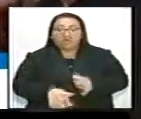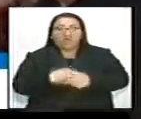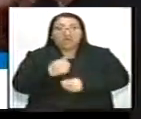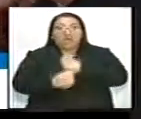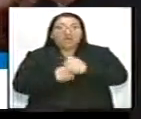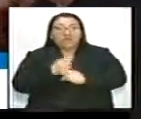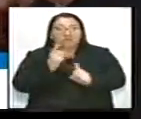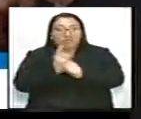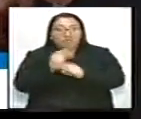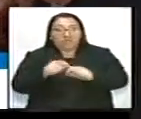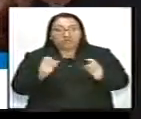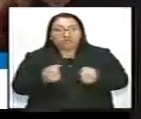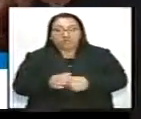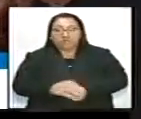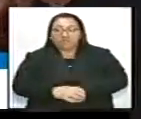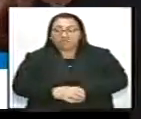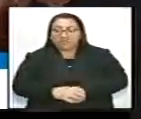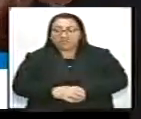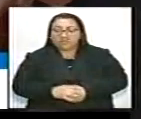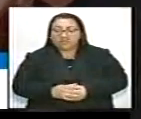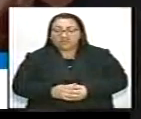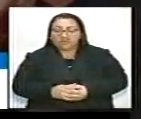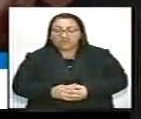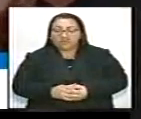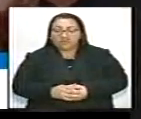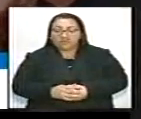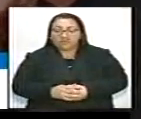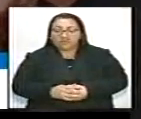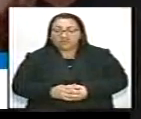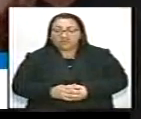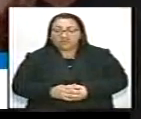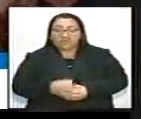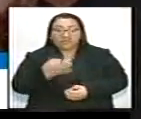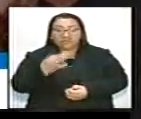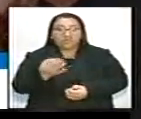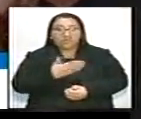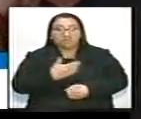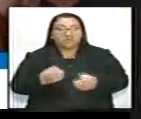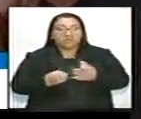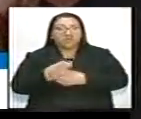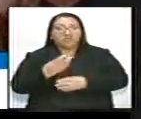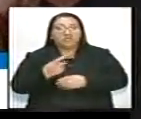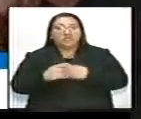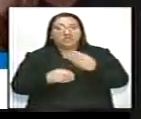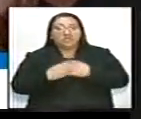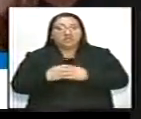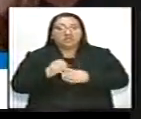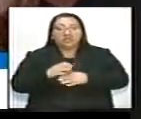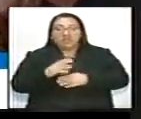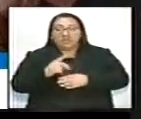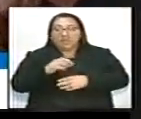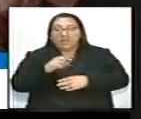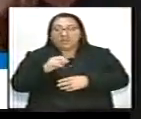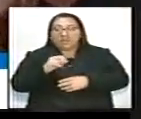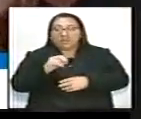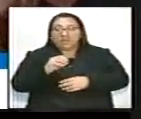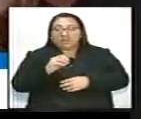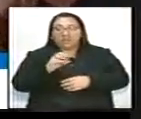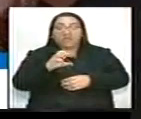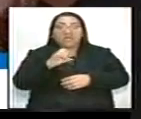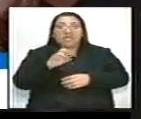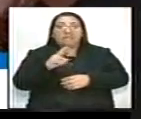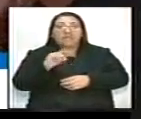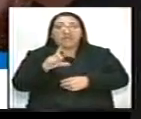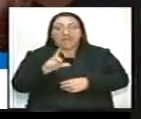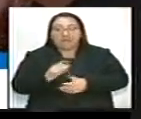esta comisión. En primer término, la reactivación, presidente, del Consejo Nacional de Política Criminal, el CONAPOC. Este